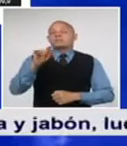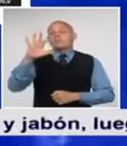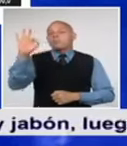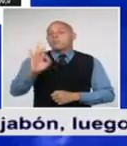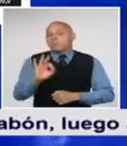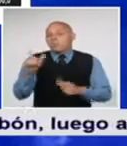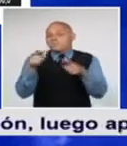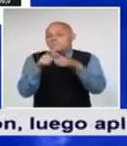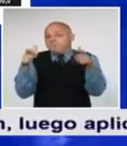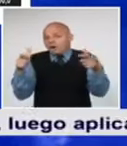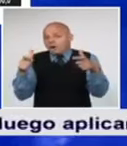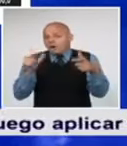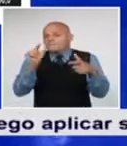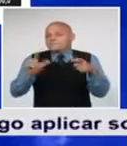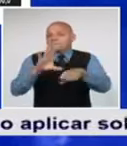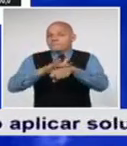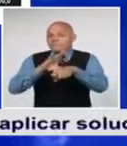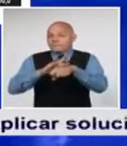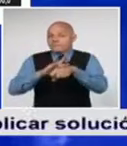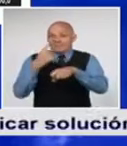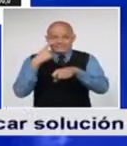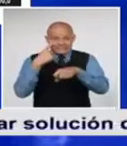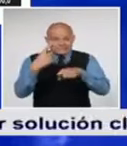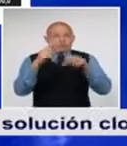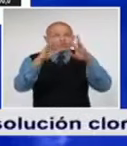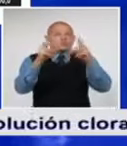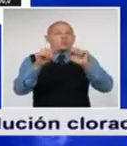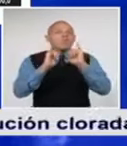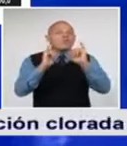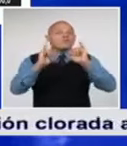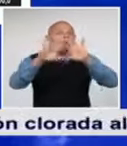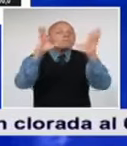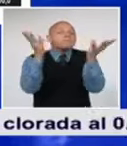46,1% de todos los casos